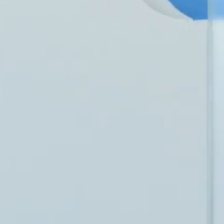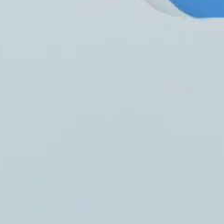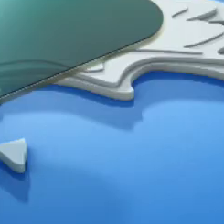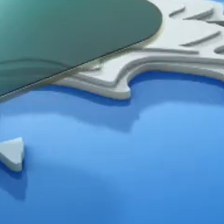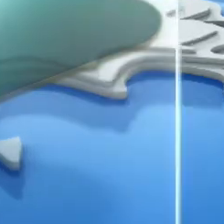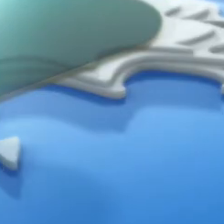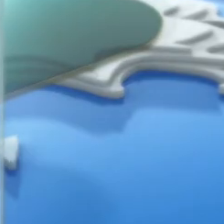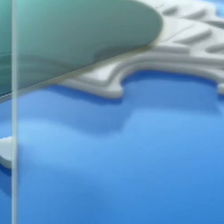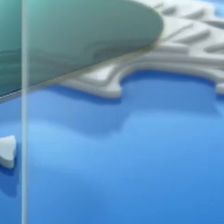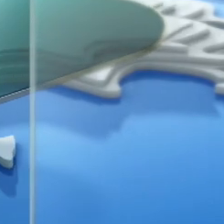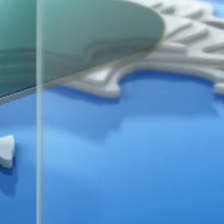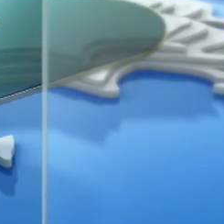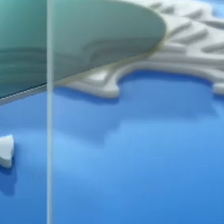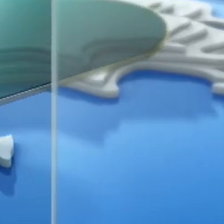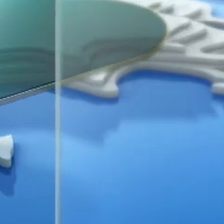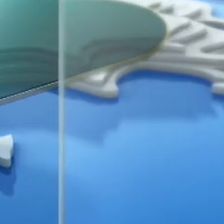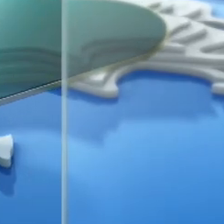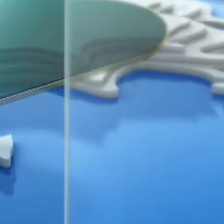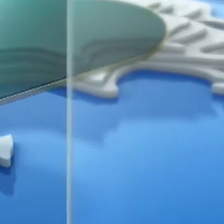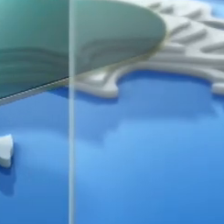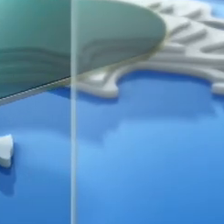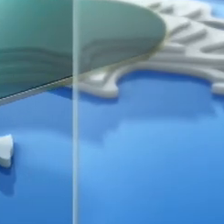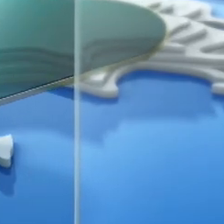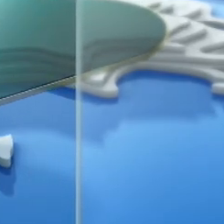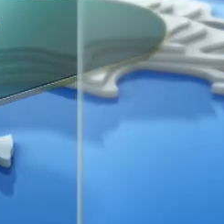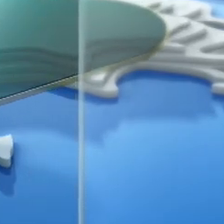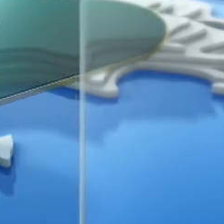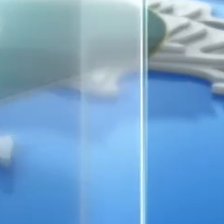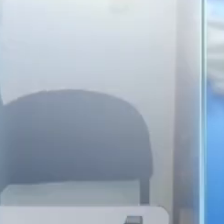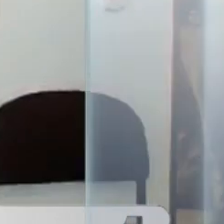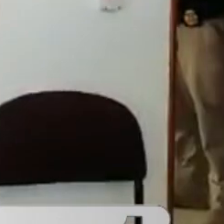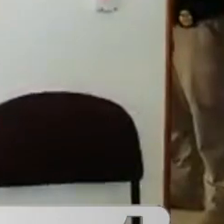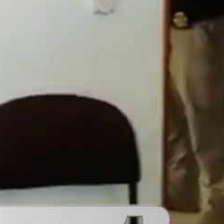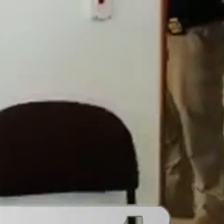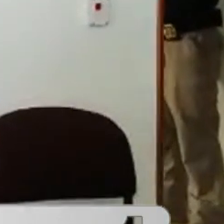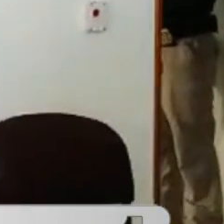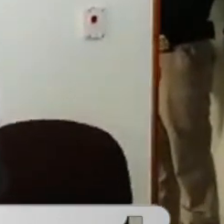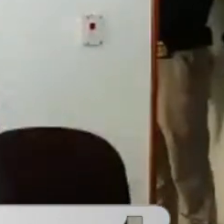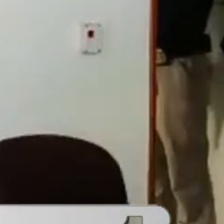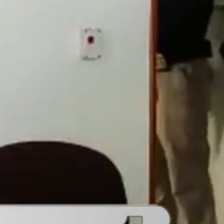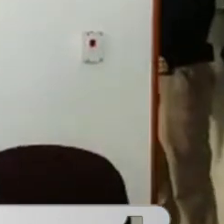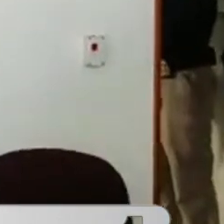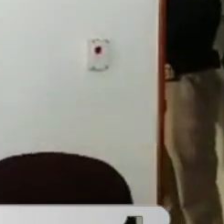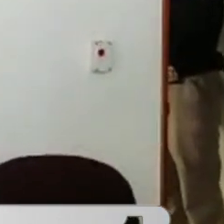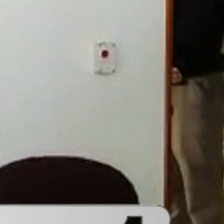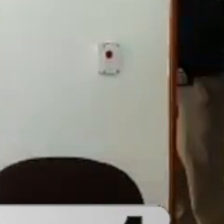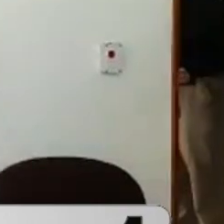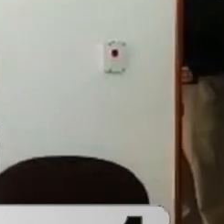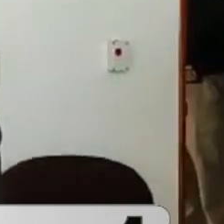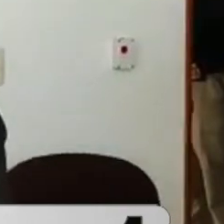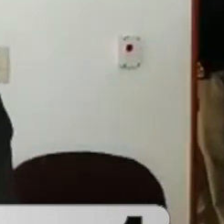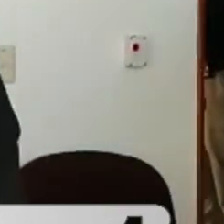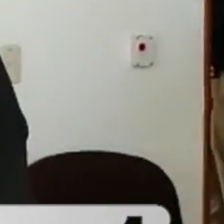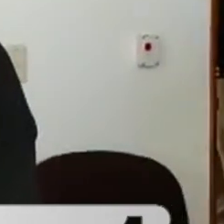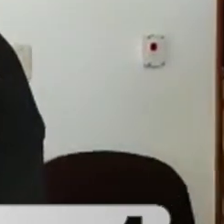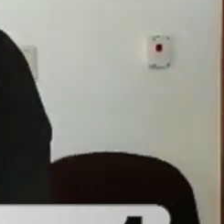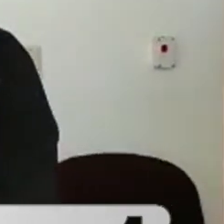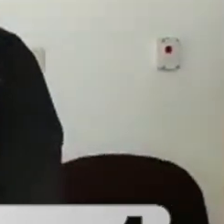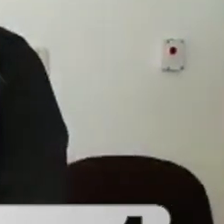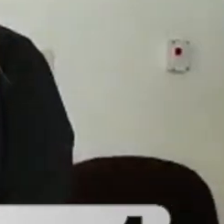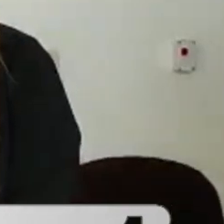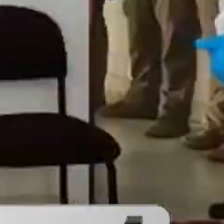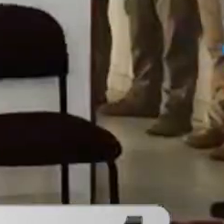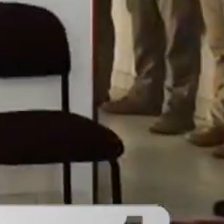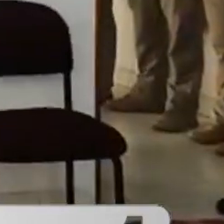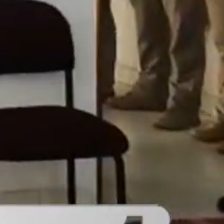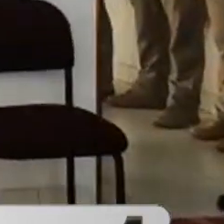noticentro 1 cm extraditan alias nini johana úsuga hermana de